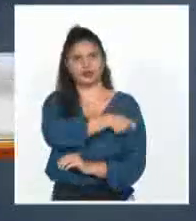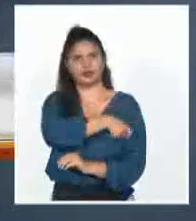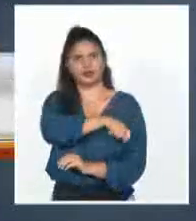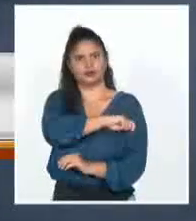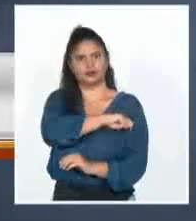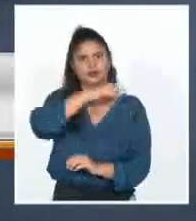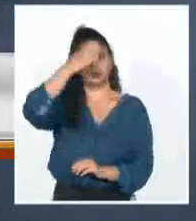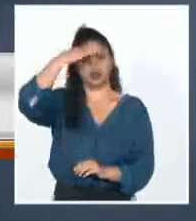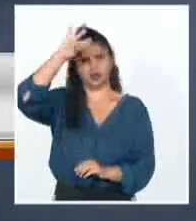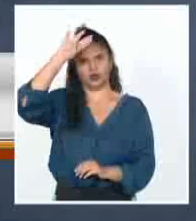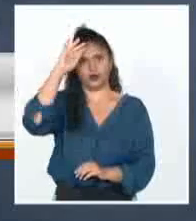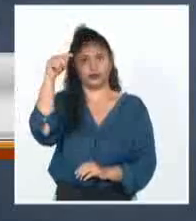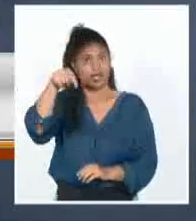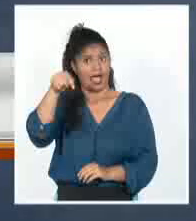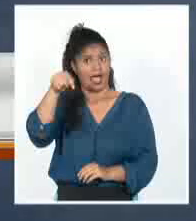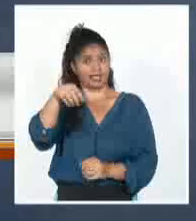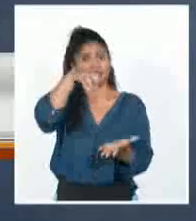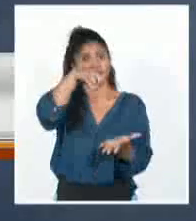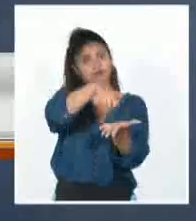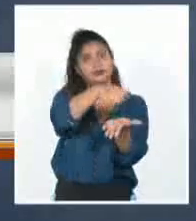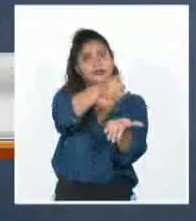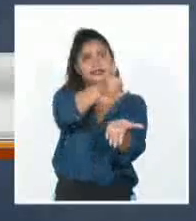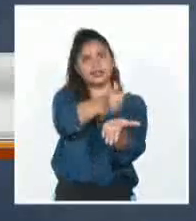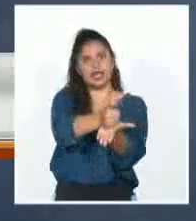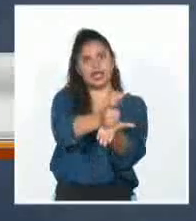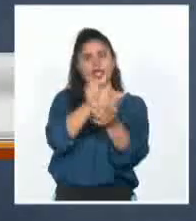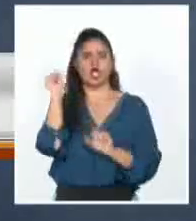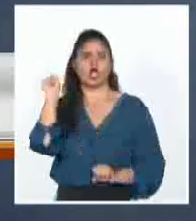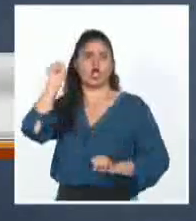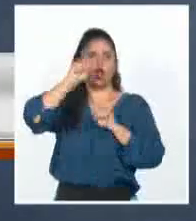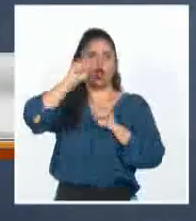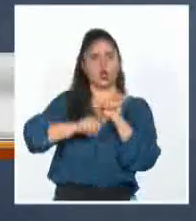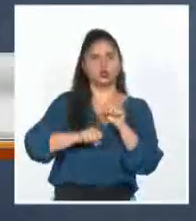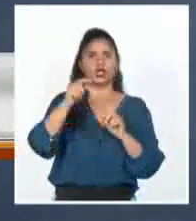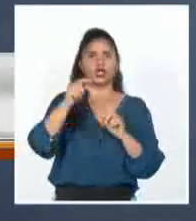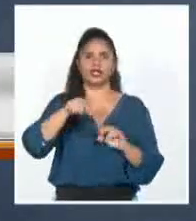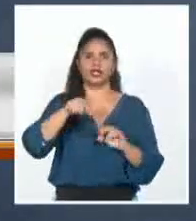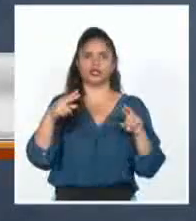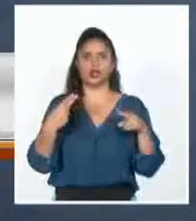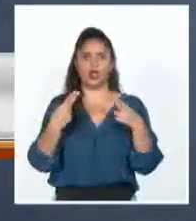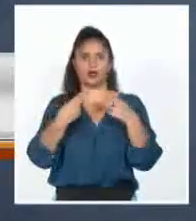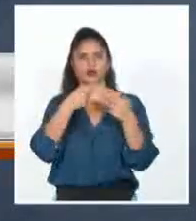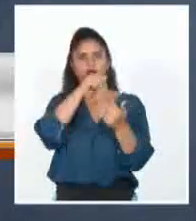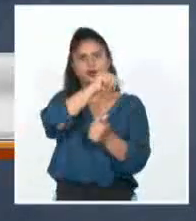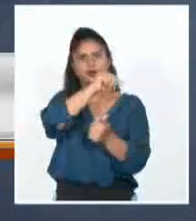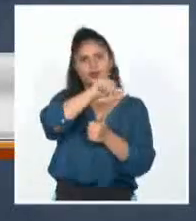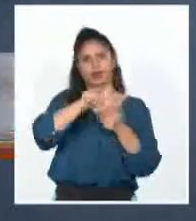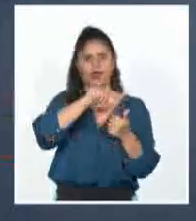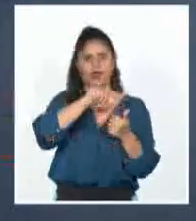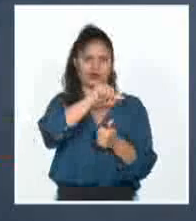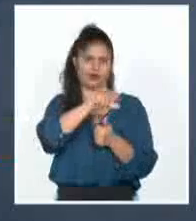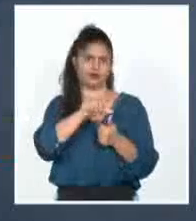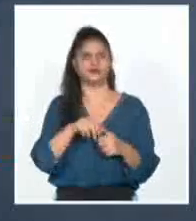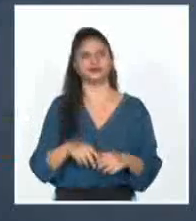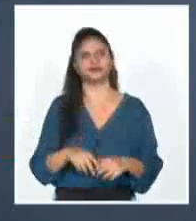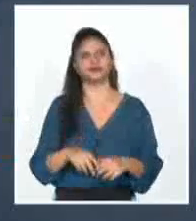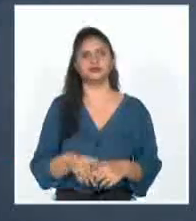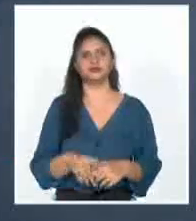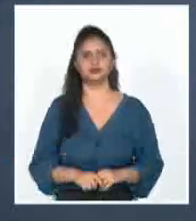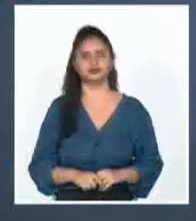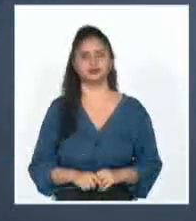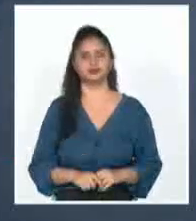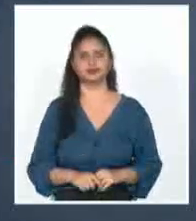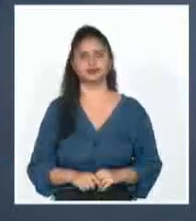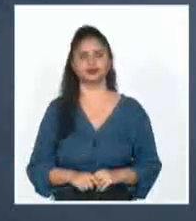en Cuna del Mágico, sede de las luchas en estos 24 Juegos Centroamericanos y del Caribe. Ya tuvimos actividad hace